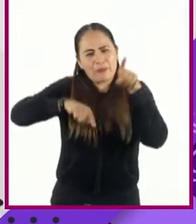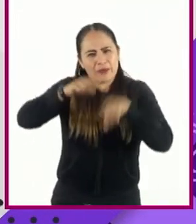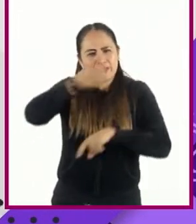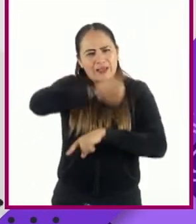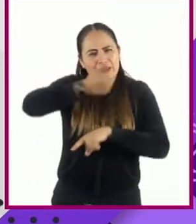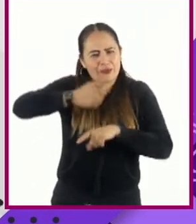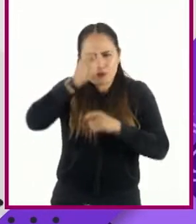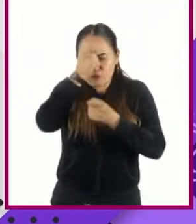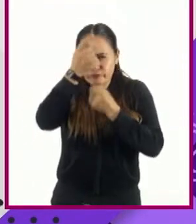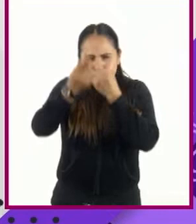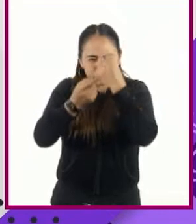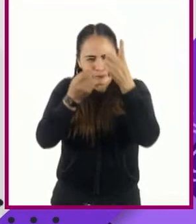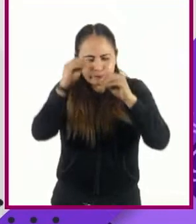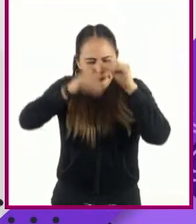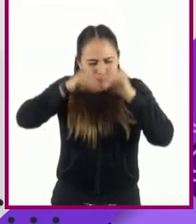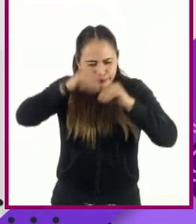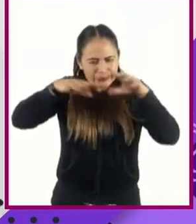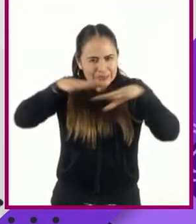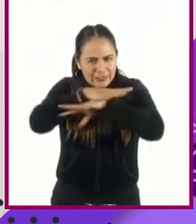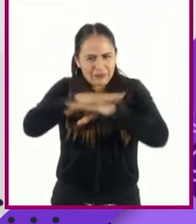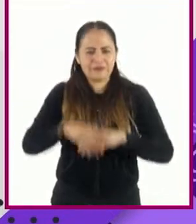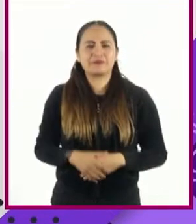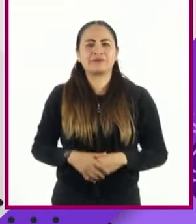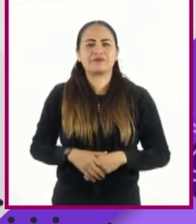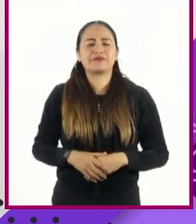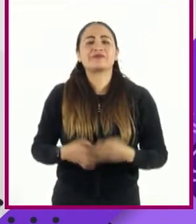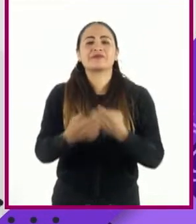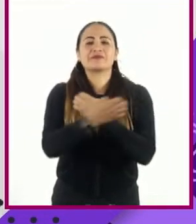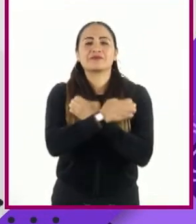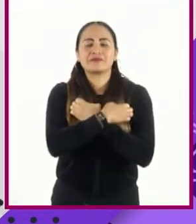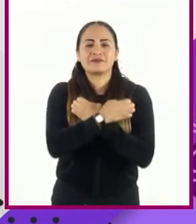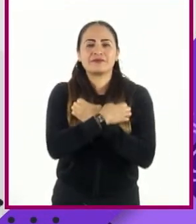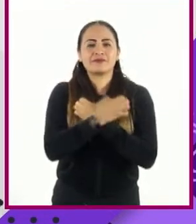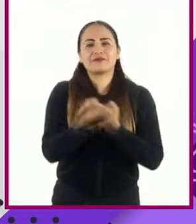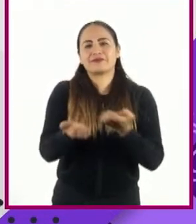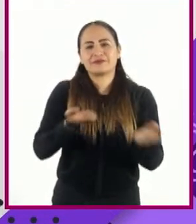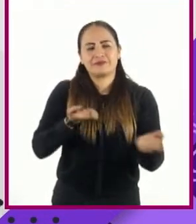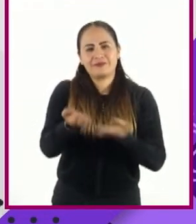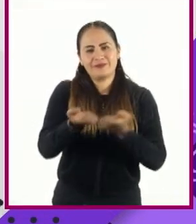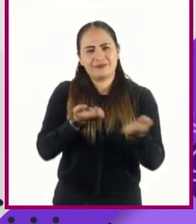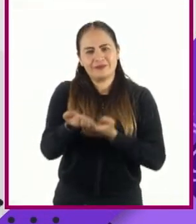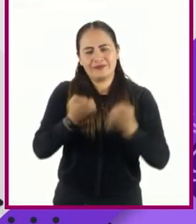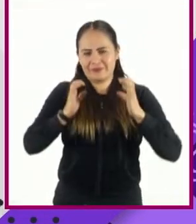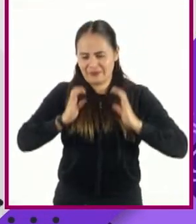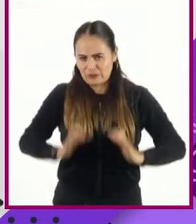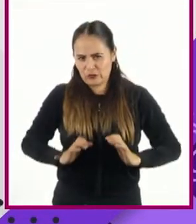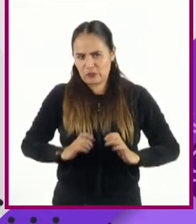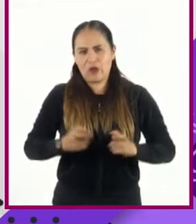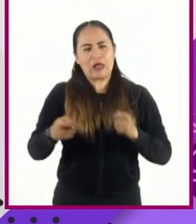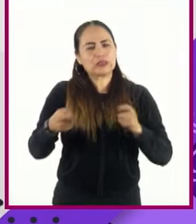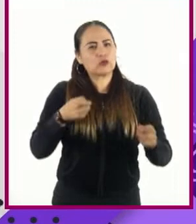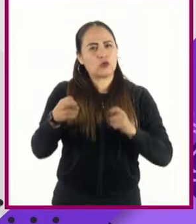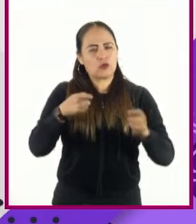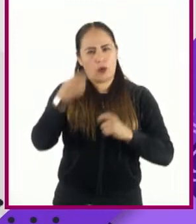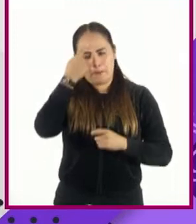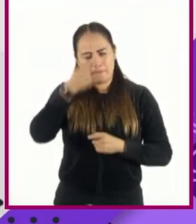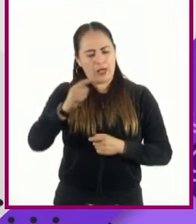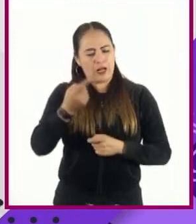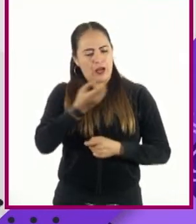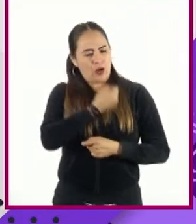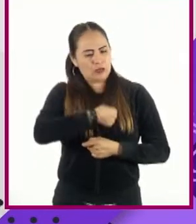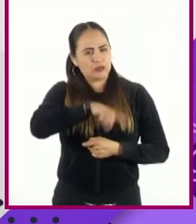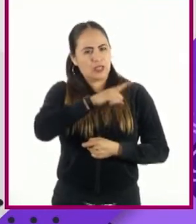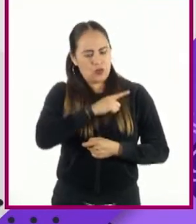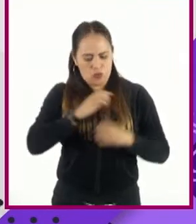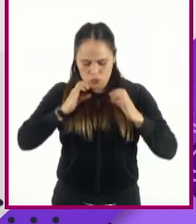trabajo. Educación física. Nos enseña el cuidado y control del cuerpo para mantener la salud física y